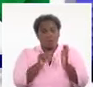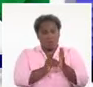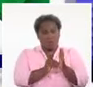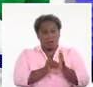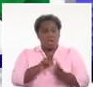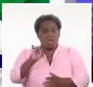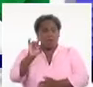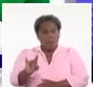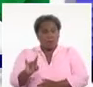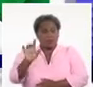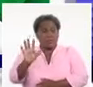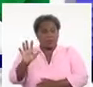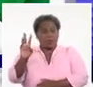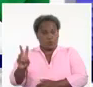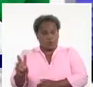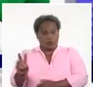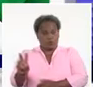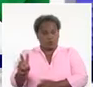2.952,